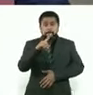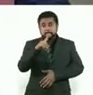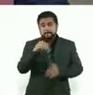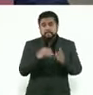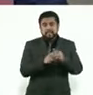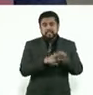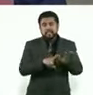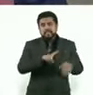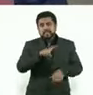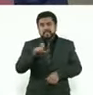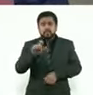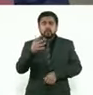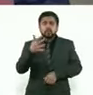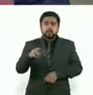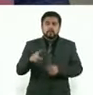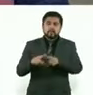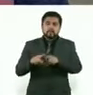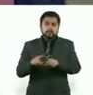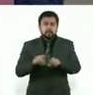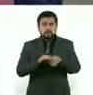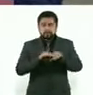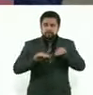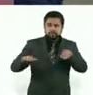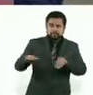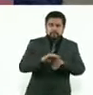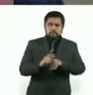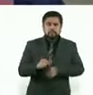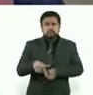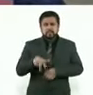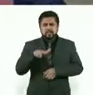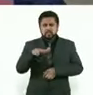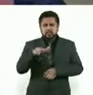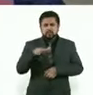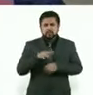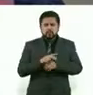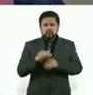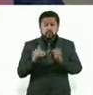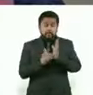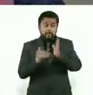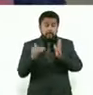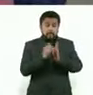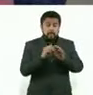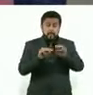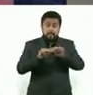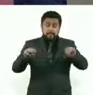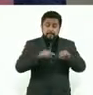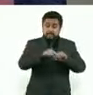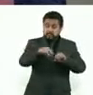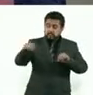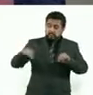1.116 kilómetros de longitud y una superficie de un poco más de 18 millones de metros cuadrados.